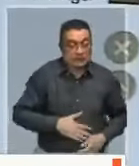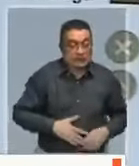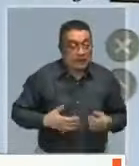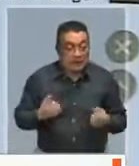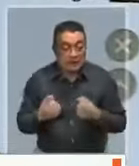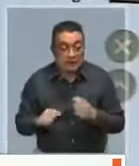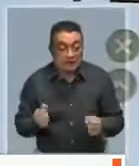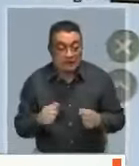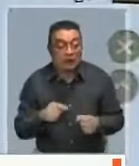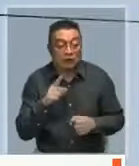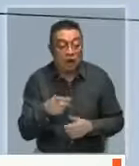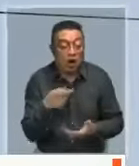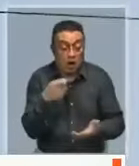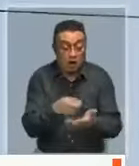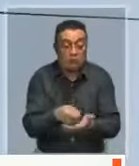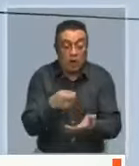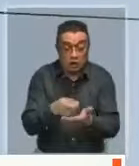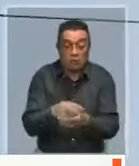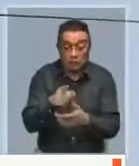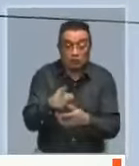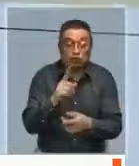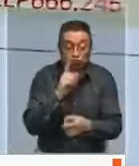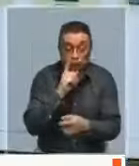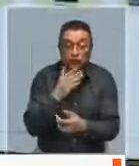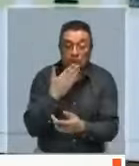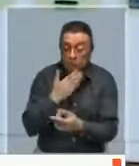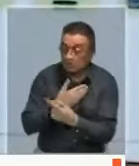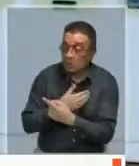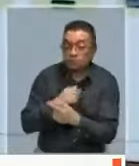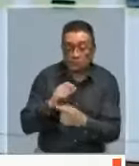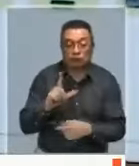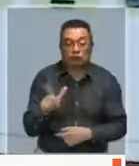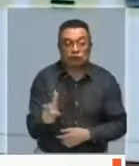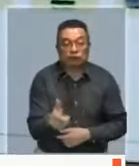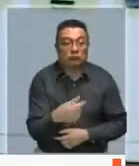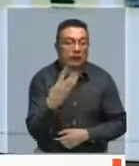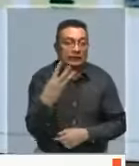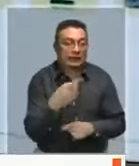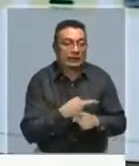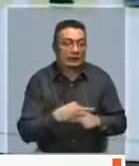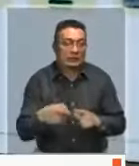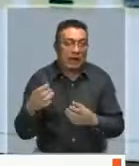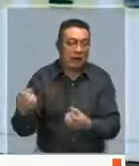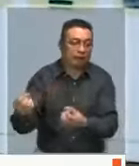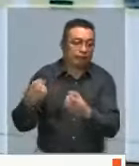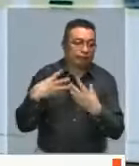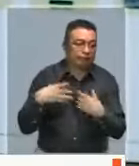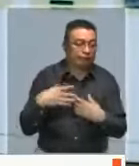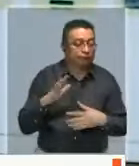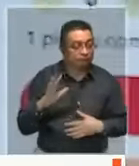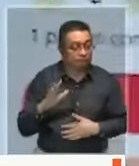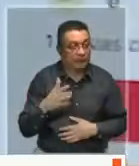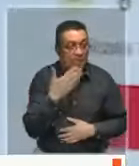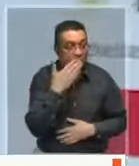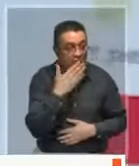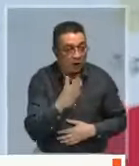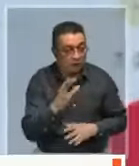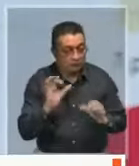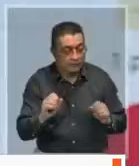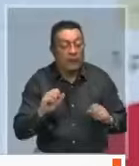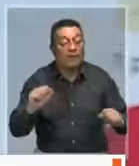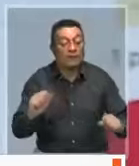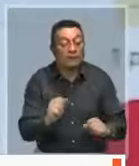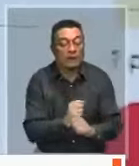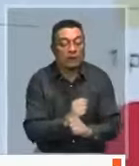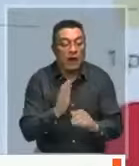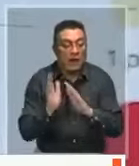ha comprado en estos sitios o aplicaciones, sabe que demoran al menos 3 semanas en llegar, así que mejor hágalo así. Puede enfriar la